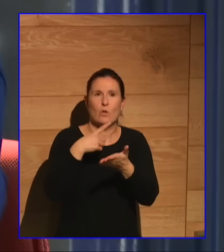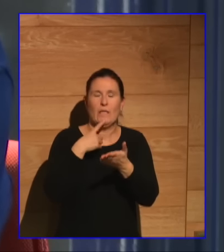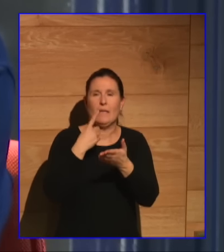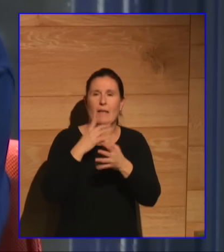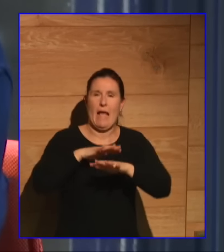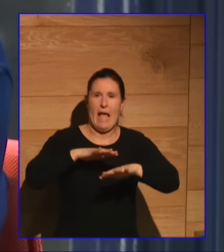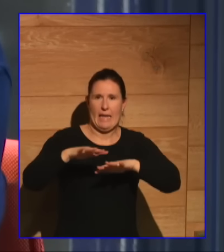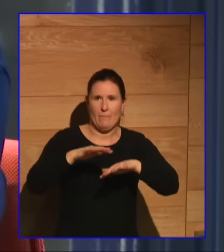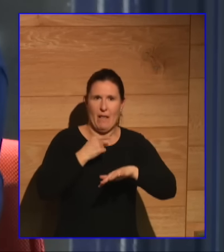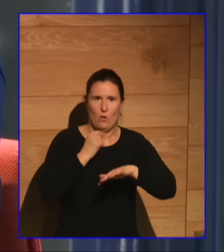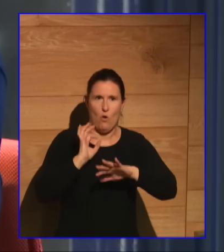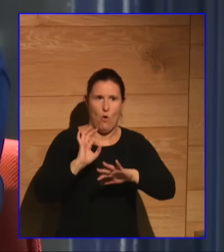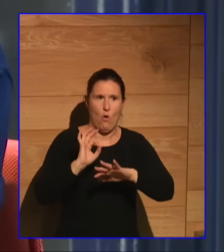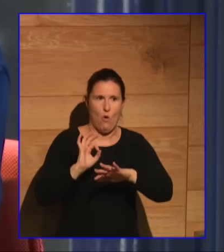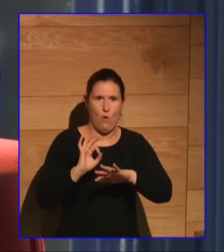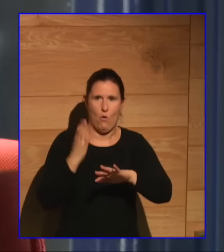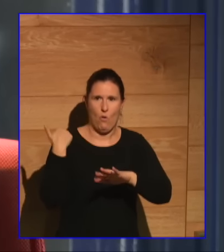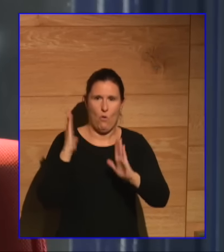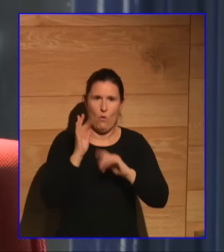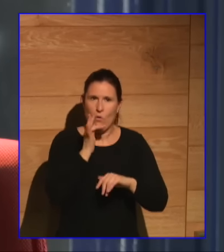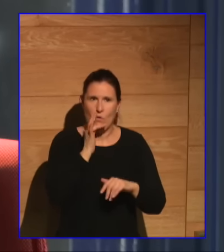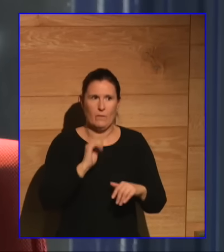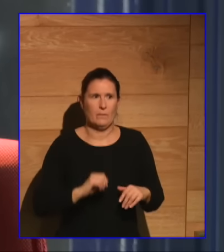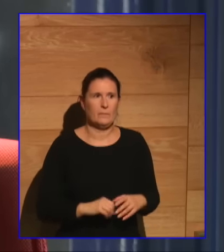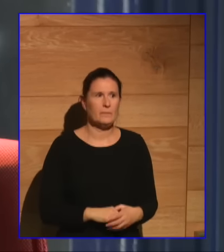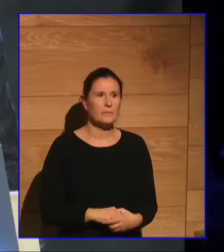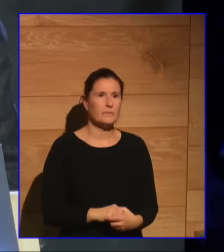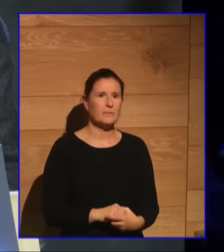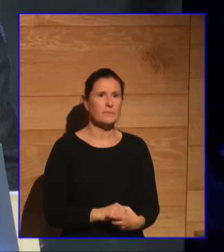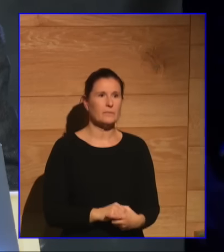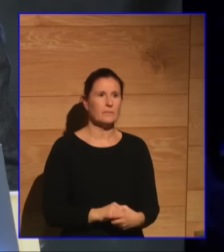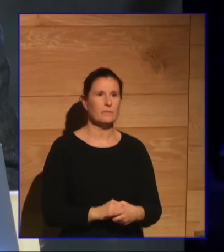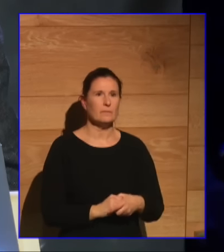nos corregirá en cualquier caso en cuanto digamos algo mal. Hombre.